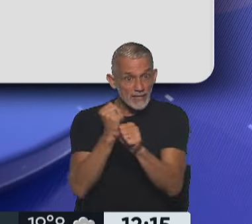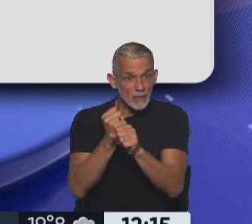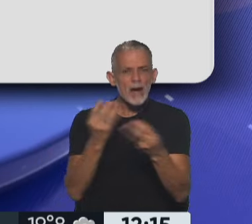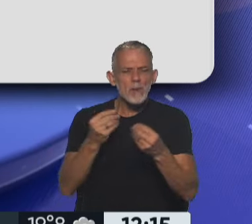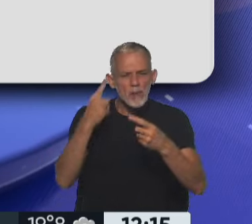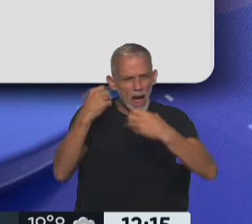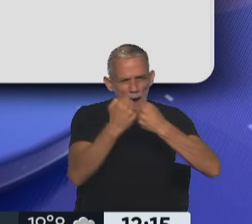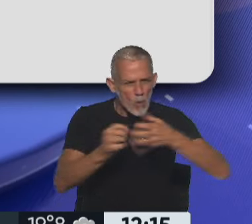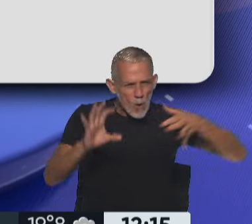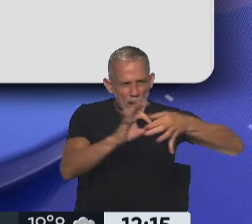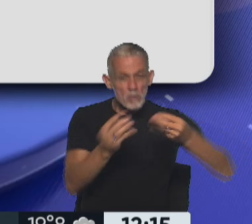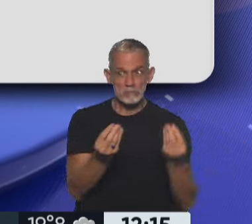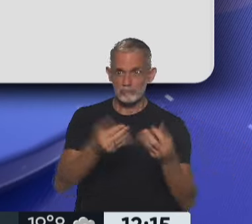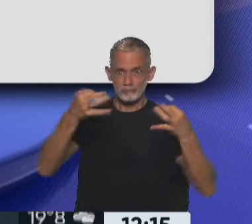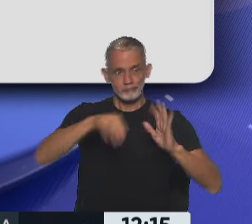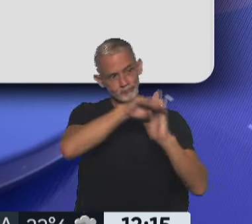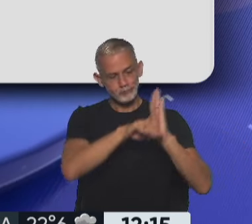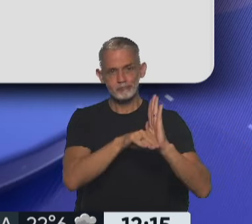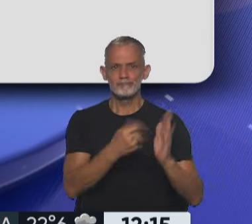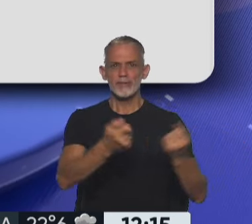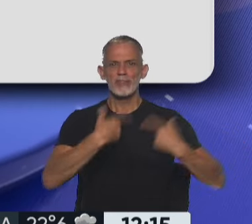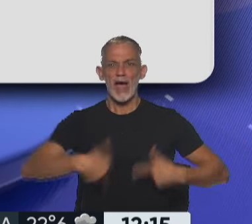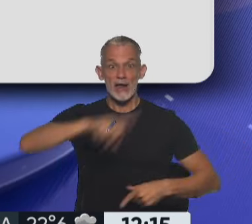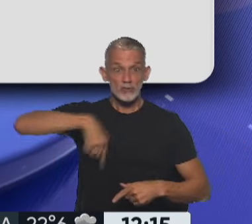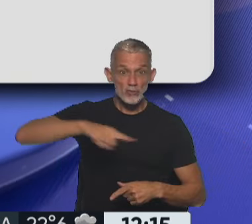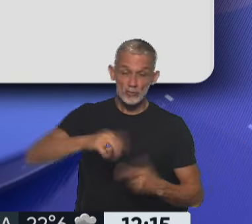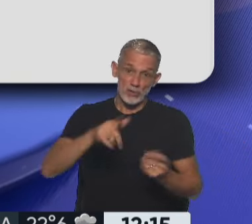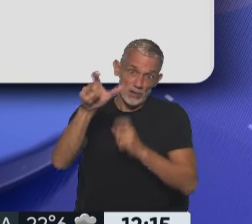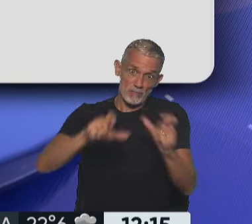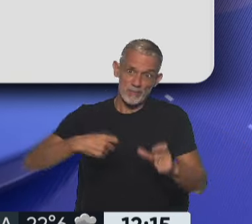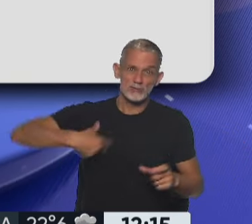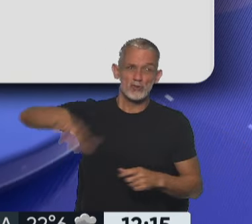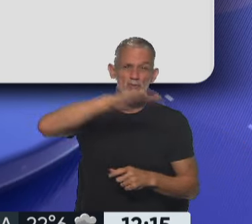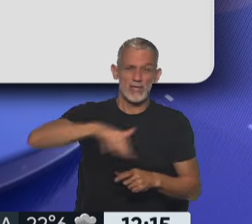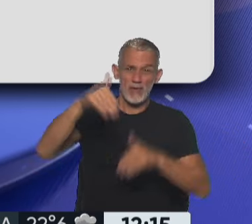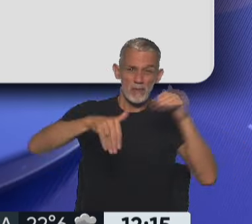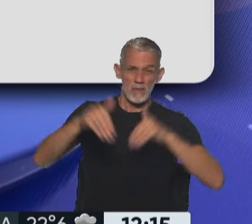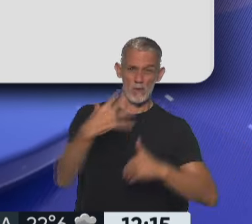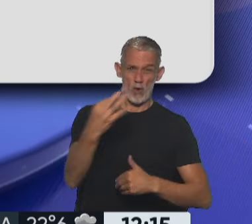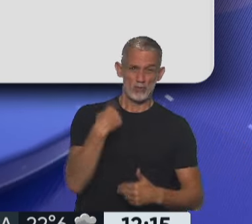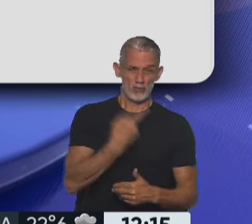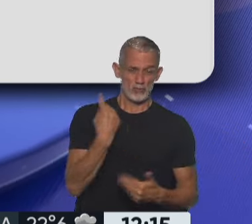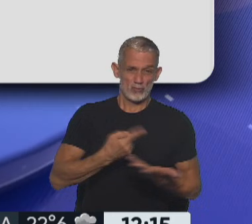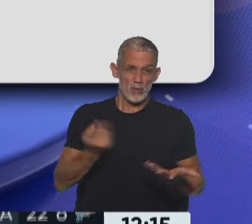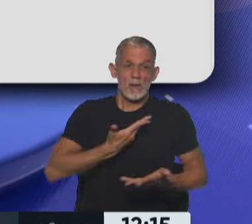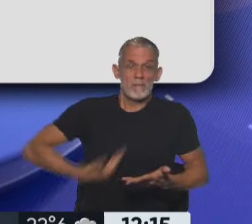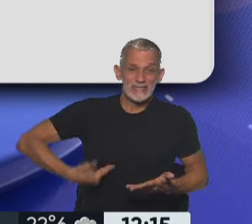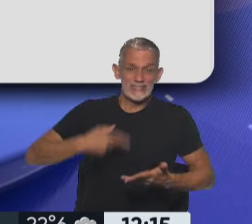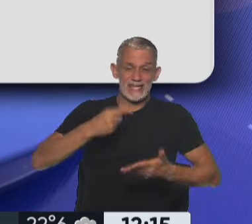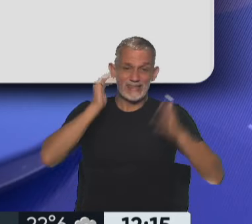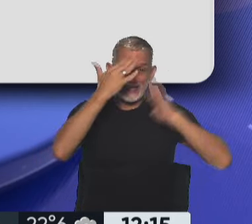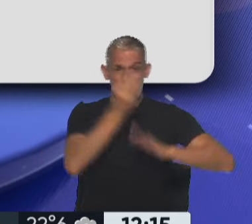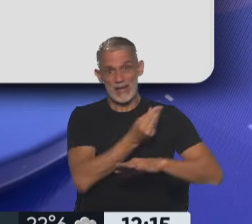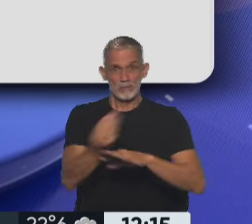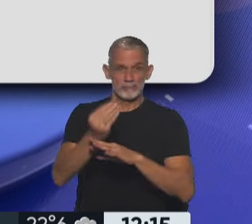consensos necesarios para cumplir con el mandato que nos otorgó a la gente como representantes del presidente en el congreso